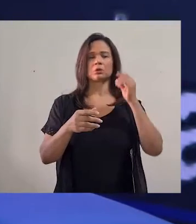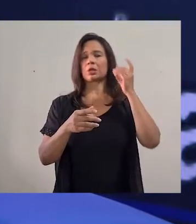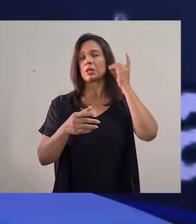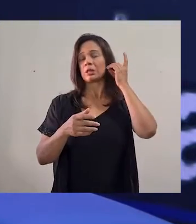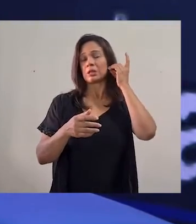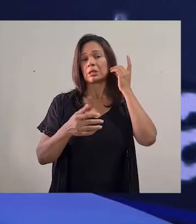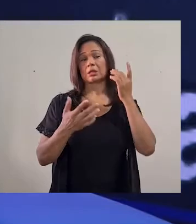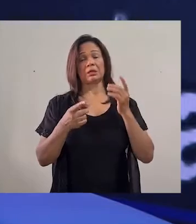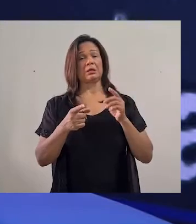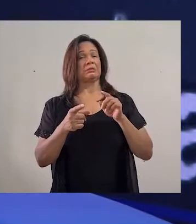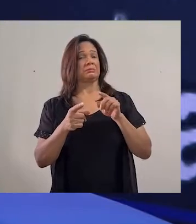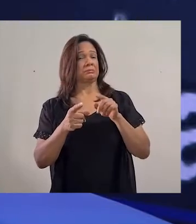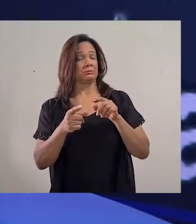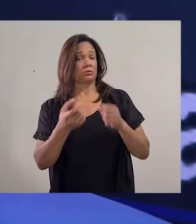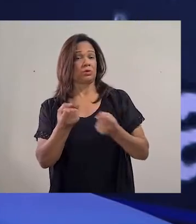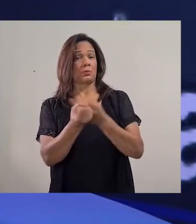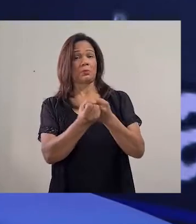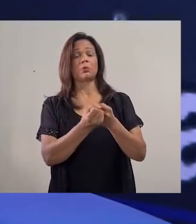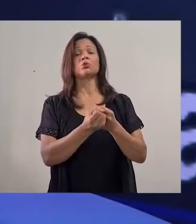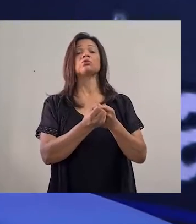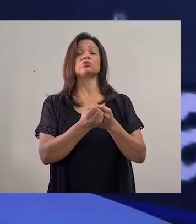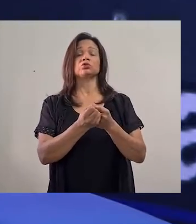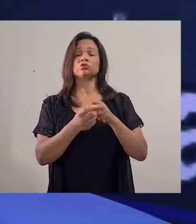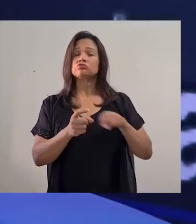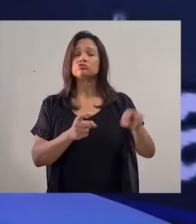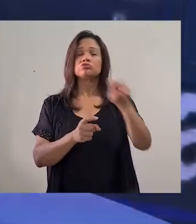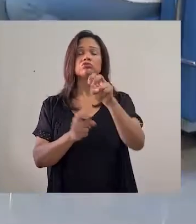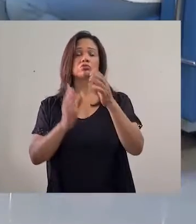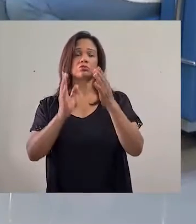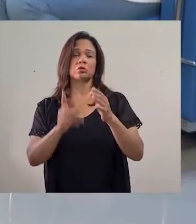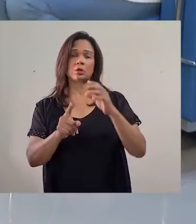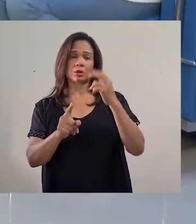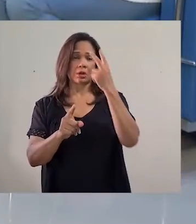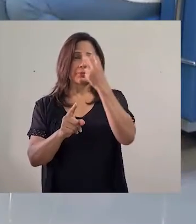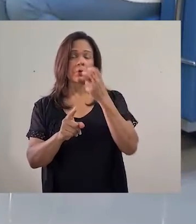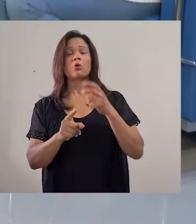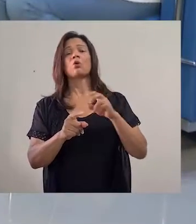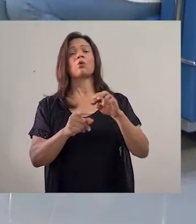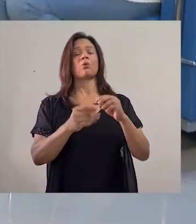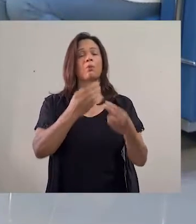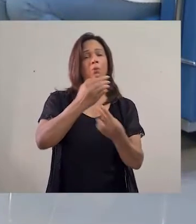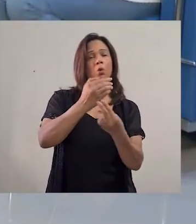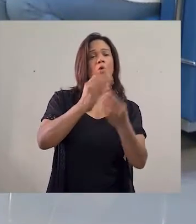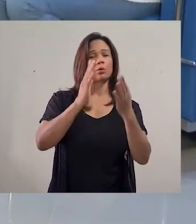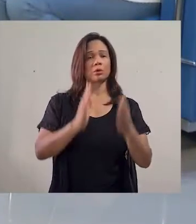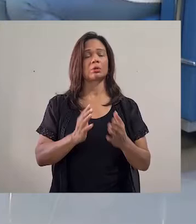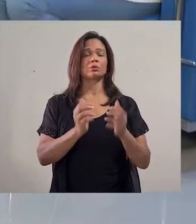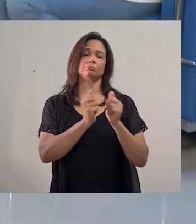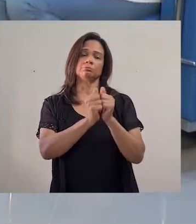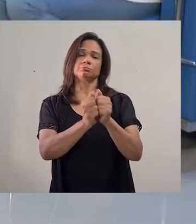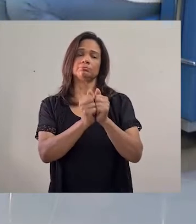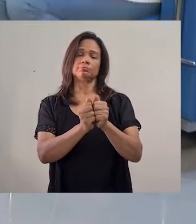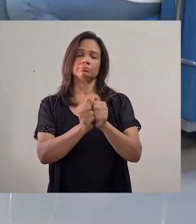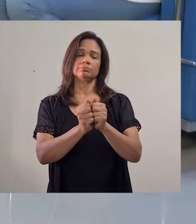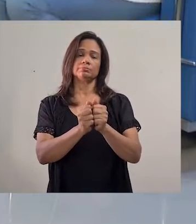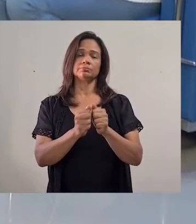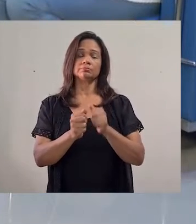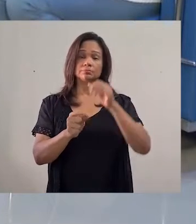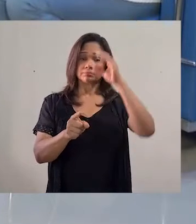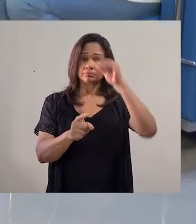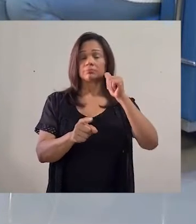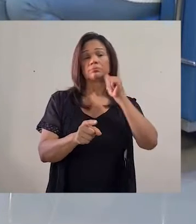la condición. Por ejemplo, en el caso de ustedes, tienen un apoyo de un itinerante para los ciegos, tienen un monitor que